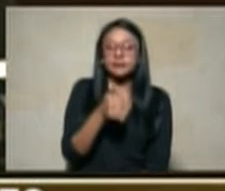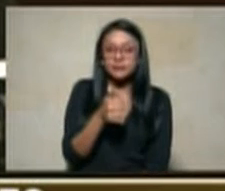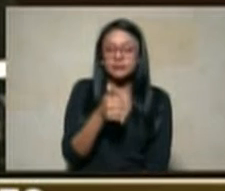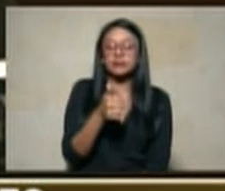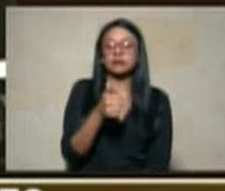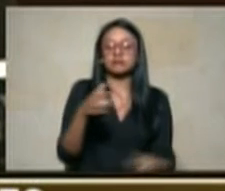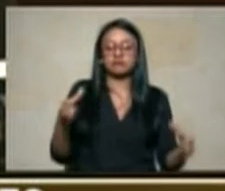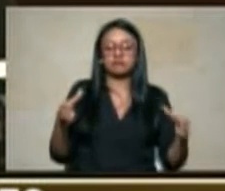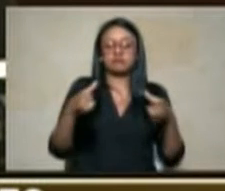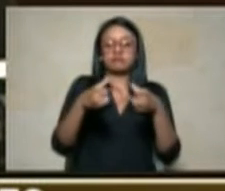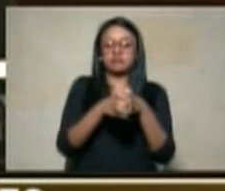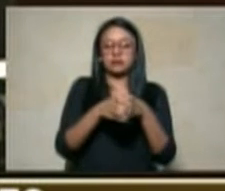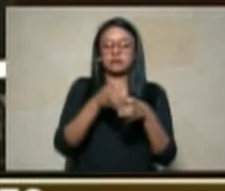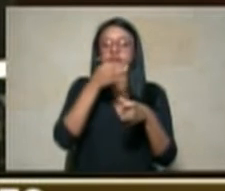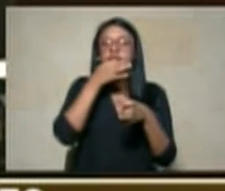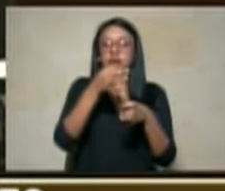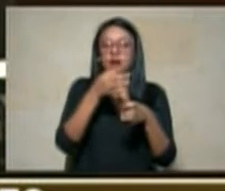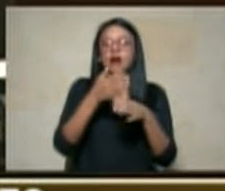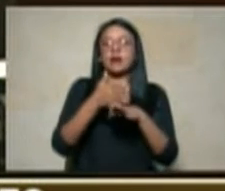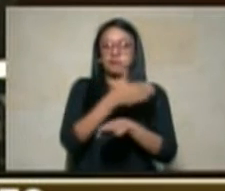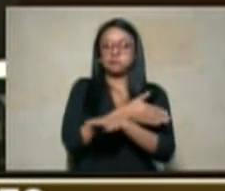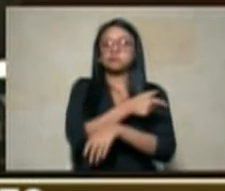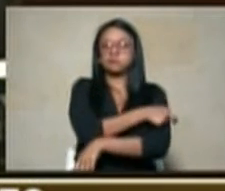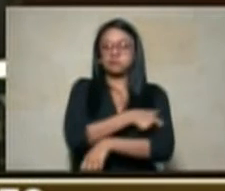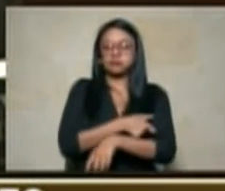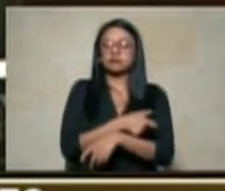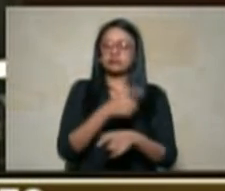programado un trabajo para todo el día.